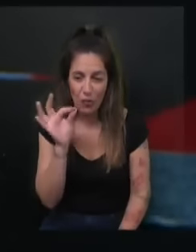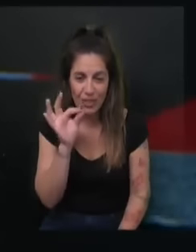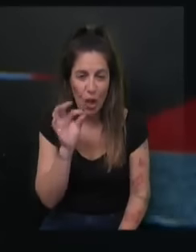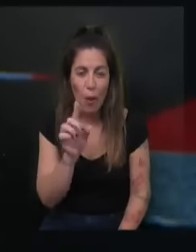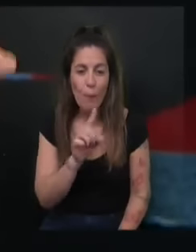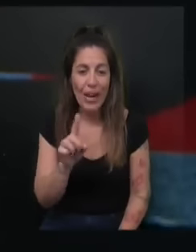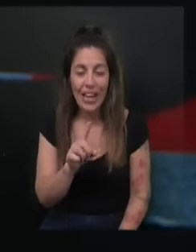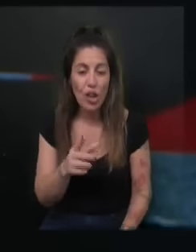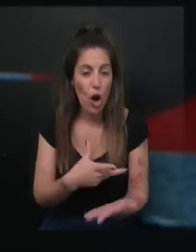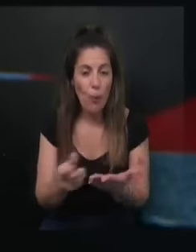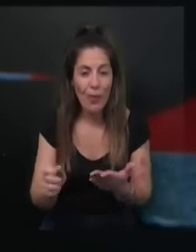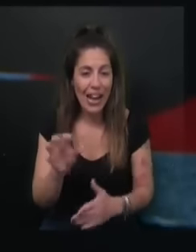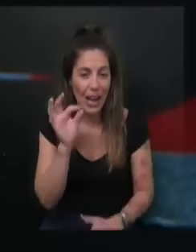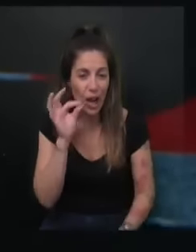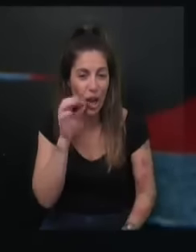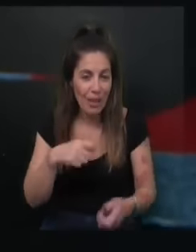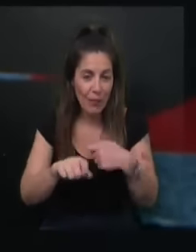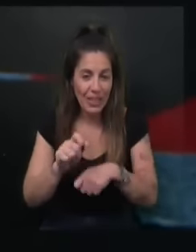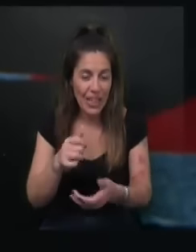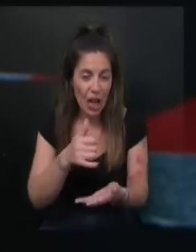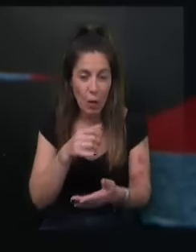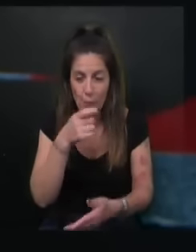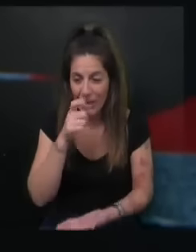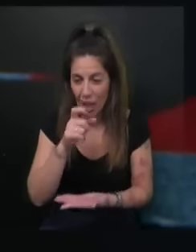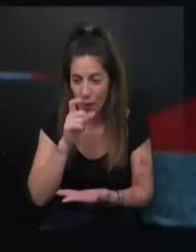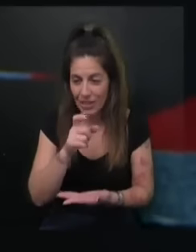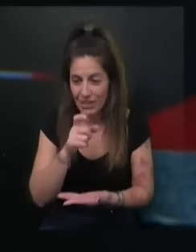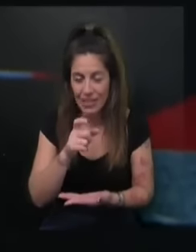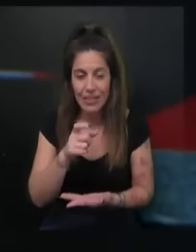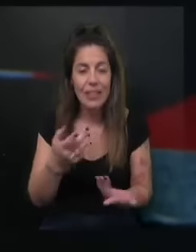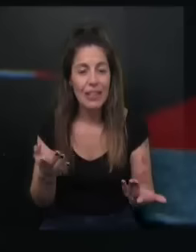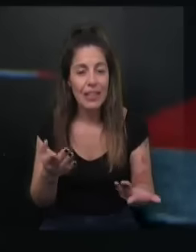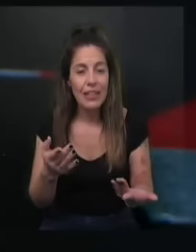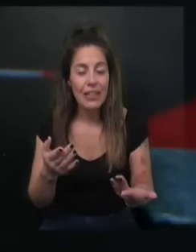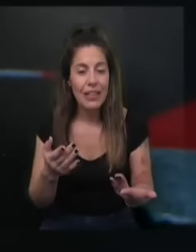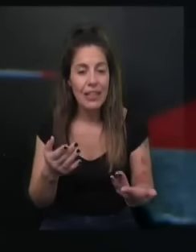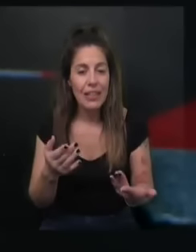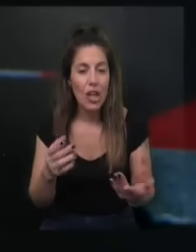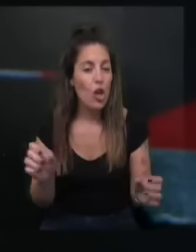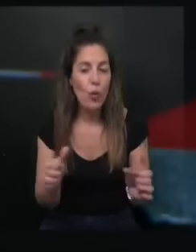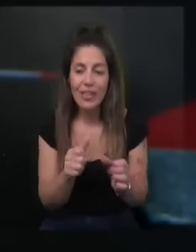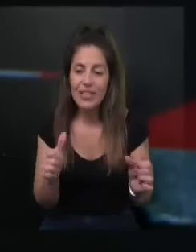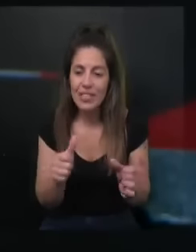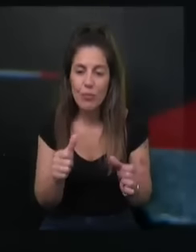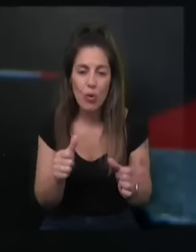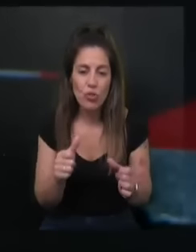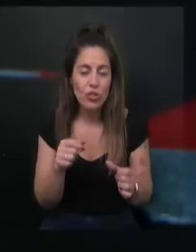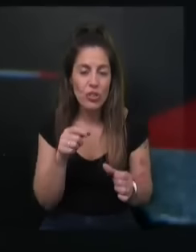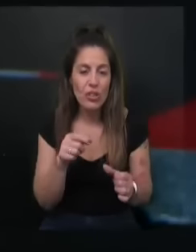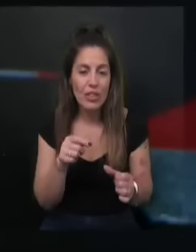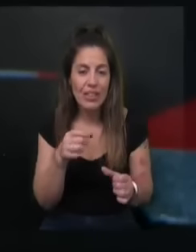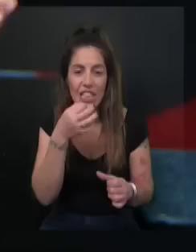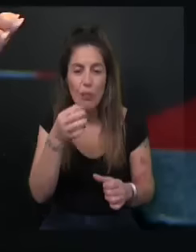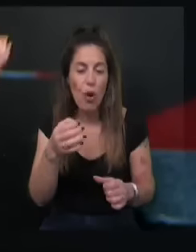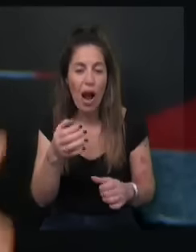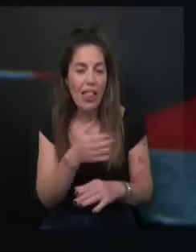no fueran a comprar Cannabis y le vendieran pasta base moraleja a un pesó no hicimos una profecía